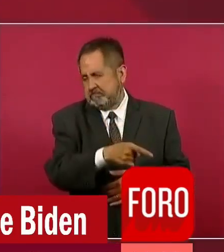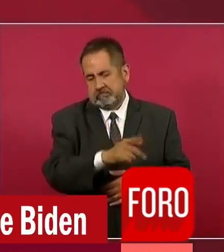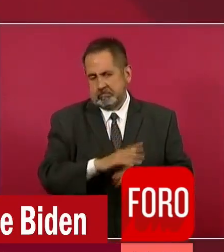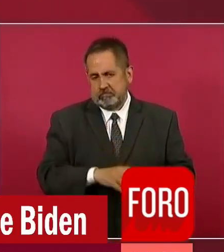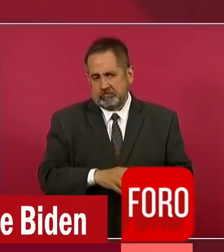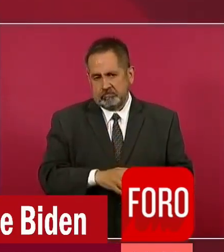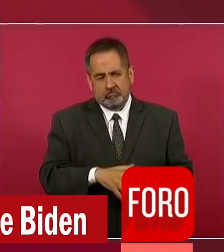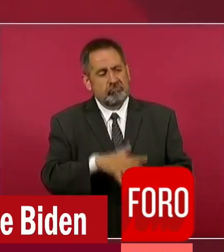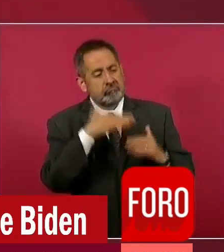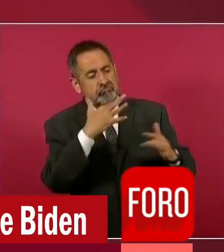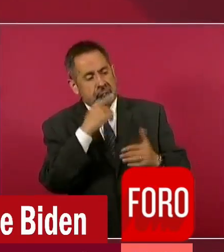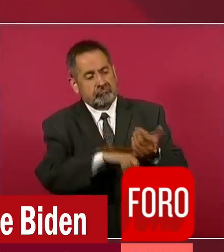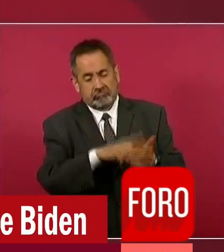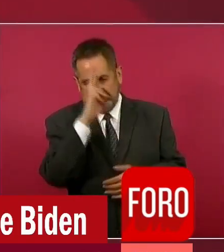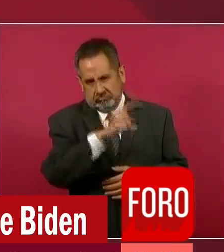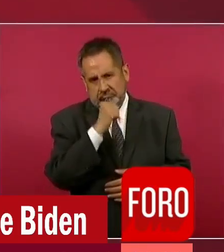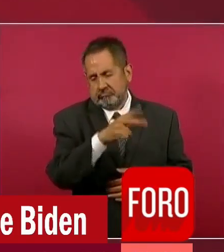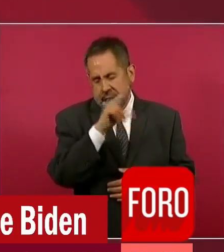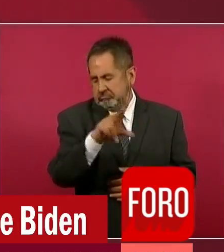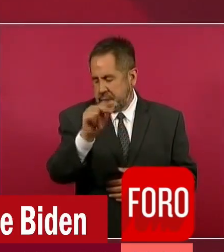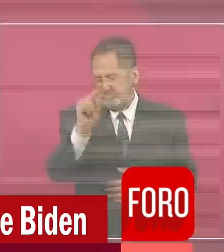homólogo estadounidense Joe Biden.